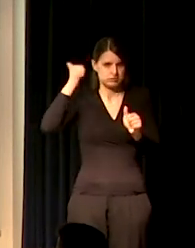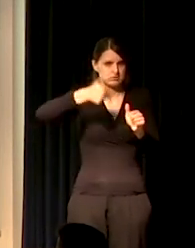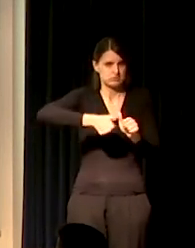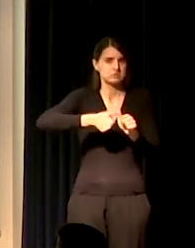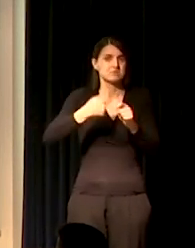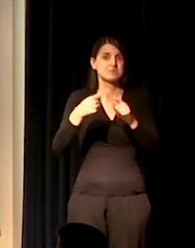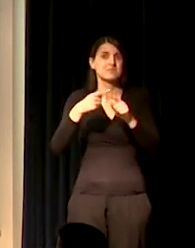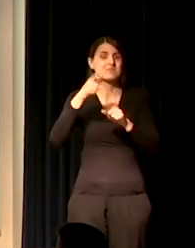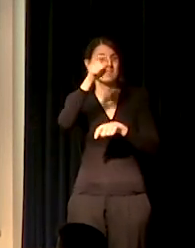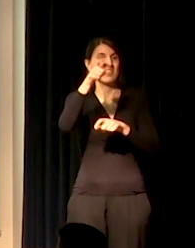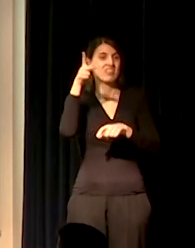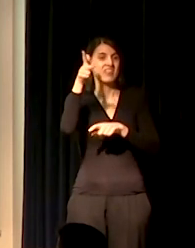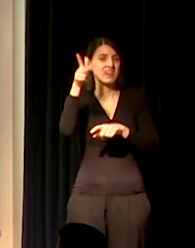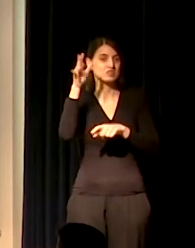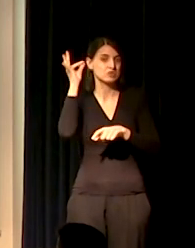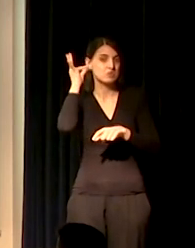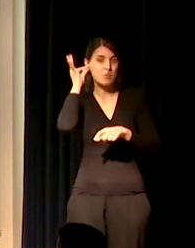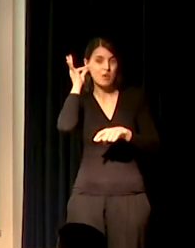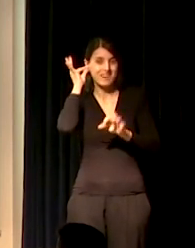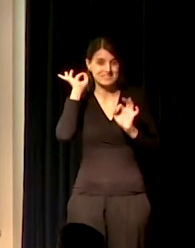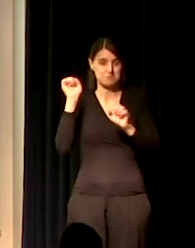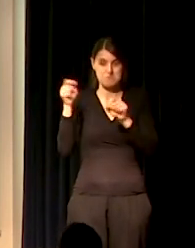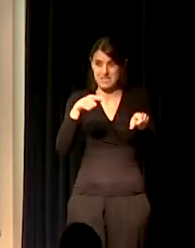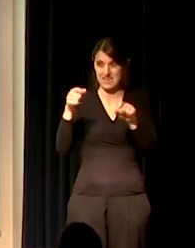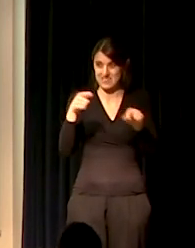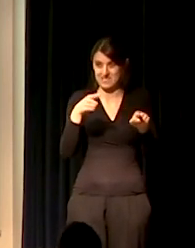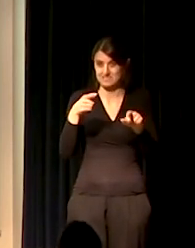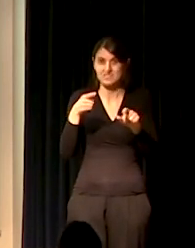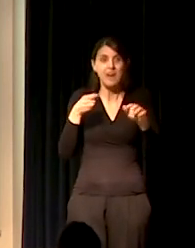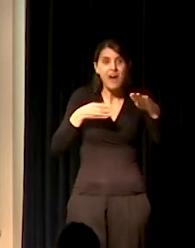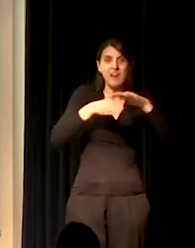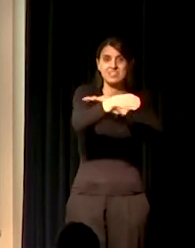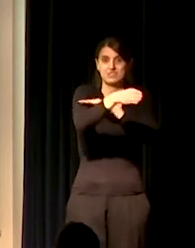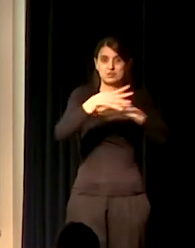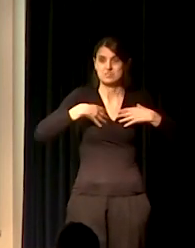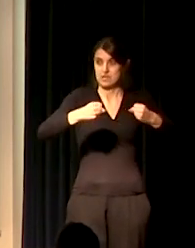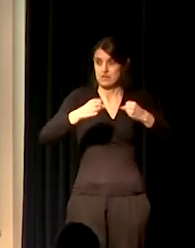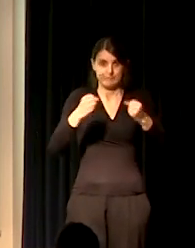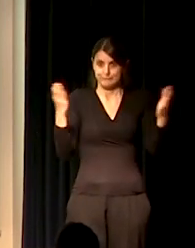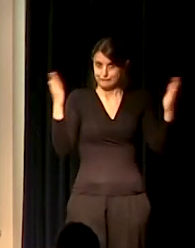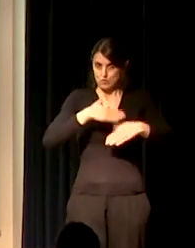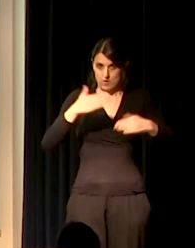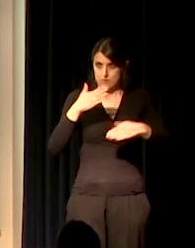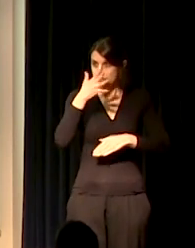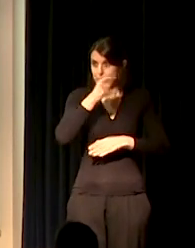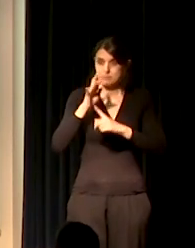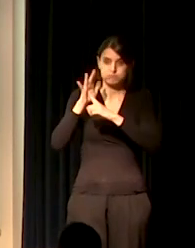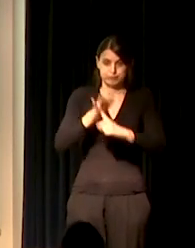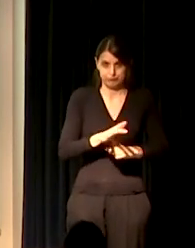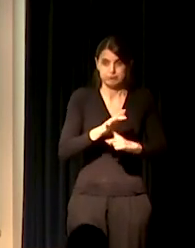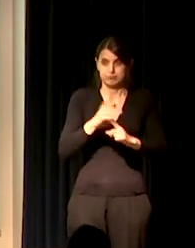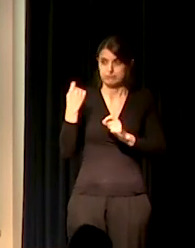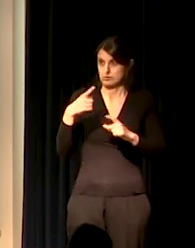de los derechos de las mujeres migrantes con el tema de la exclusión sanitaria. A pesar de todos los esfuerzos importantes que ha hecho el gobierno